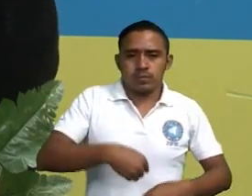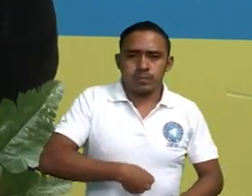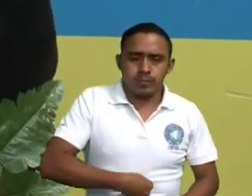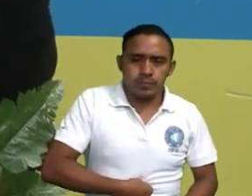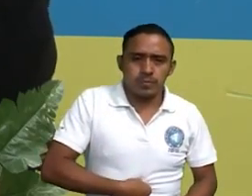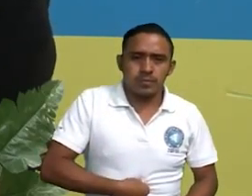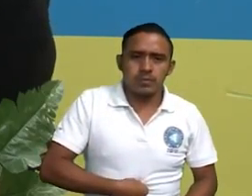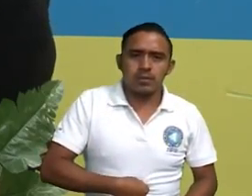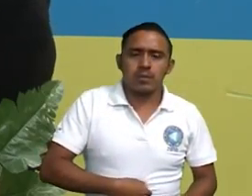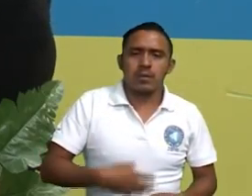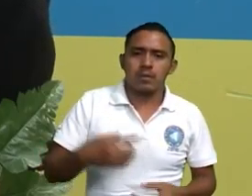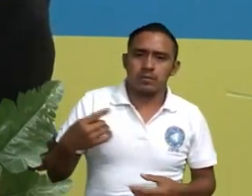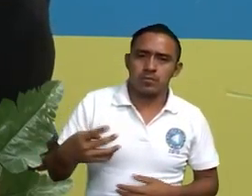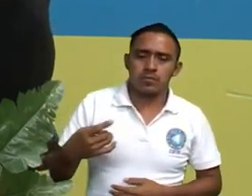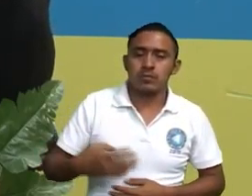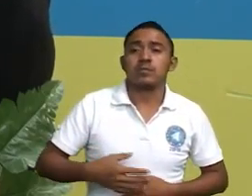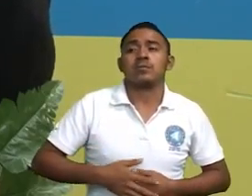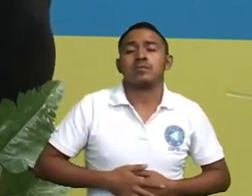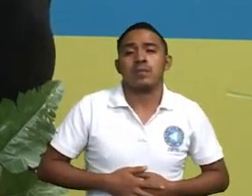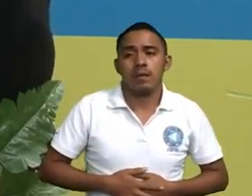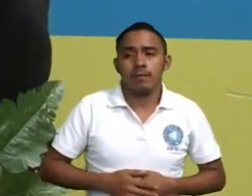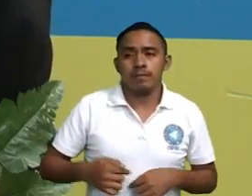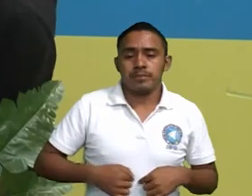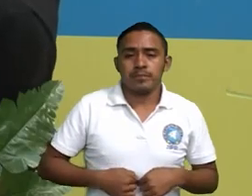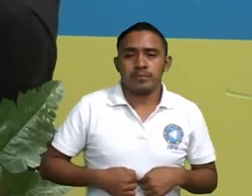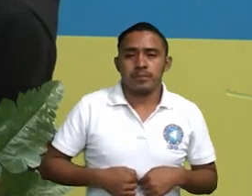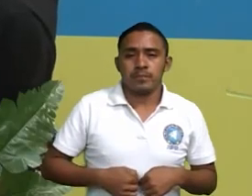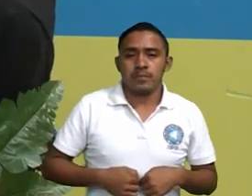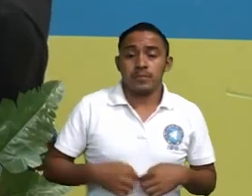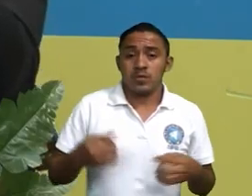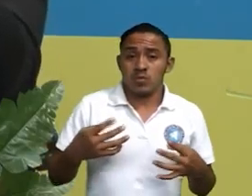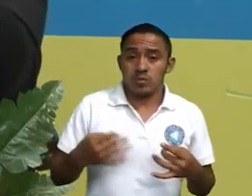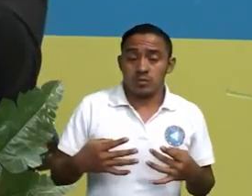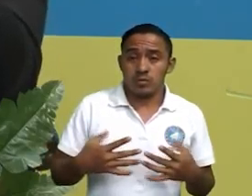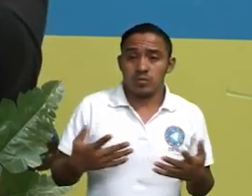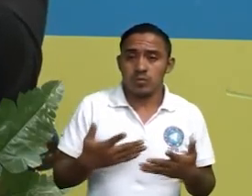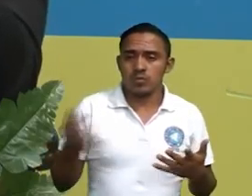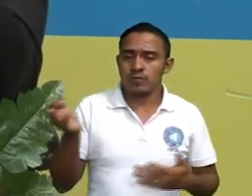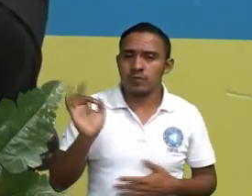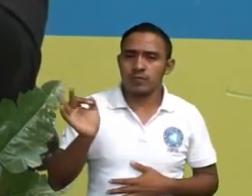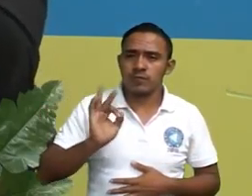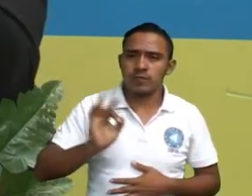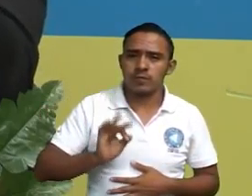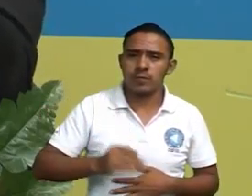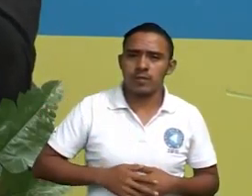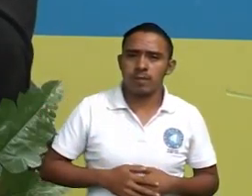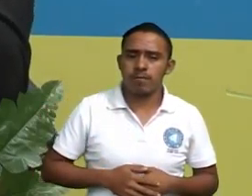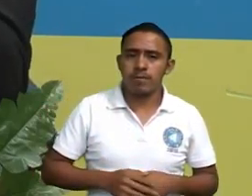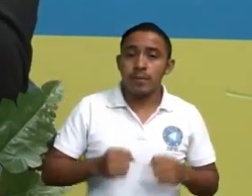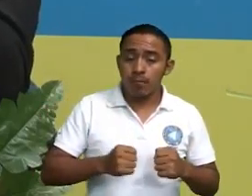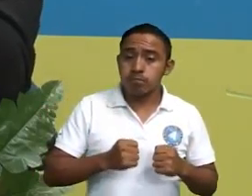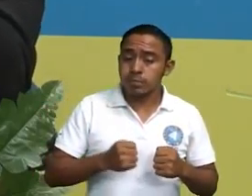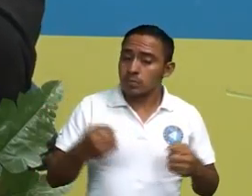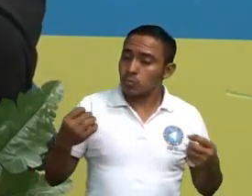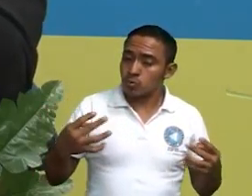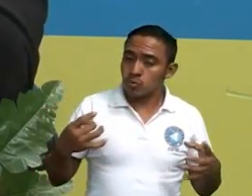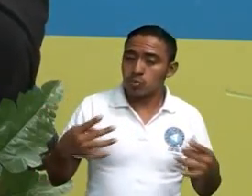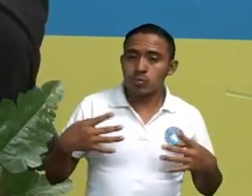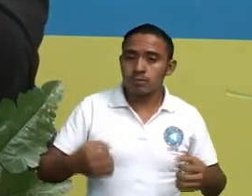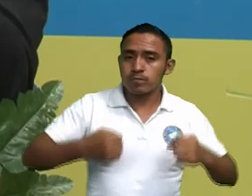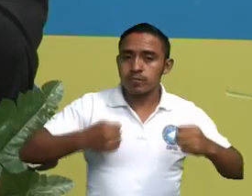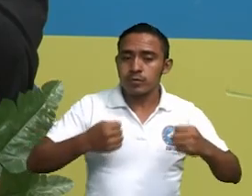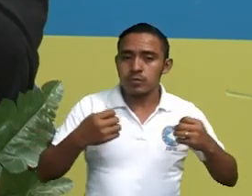las personas en general, que sube, el dolor tiene un acme de poder, pues, de dolor, de intensidad,